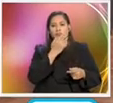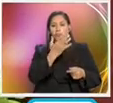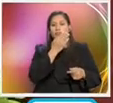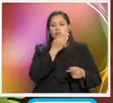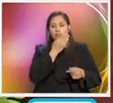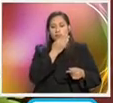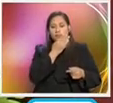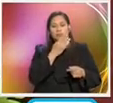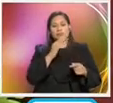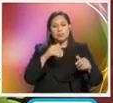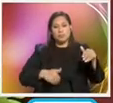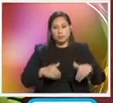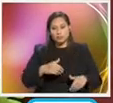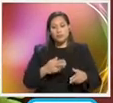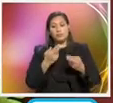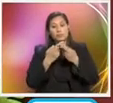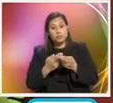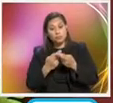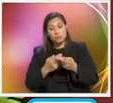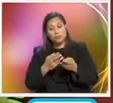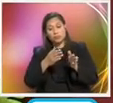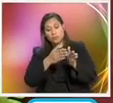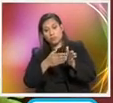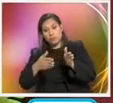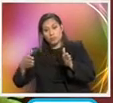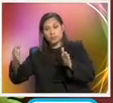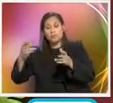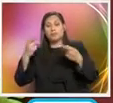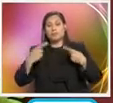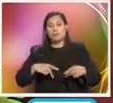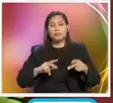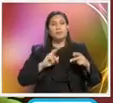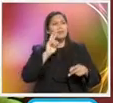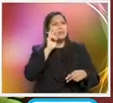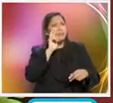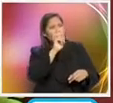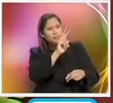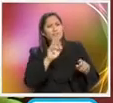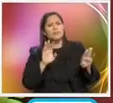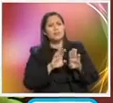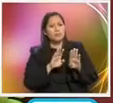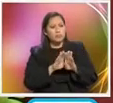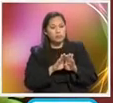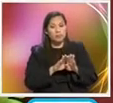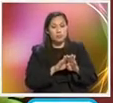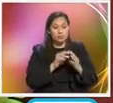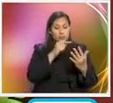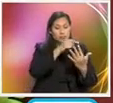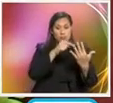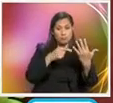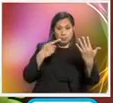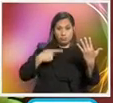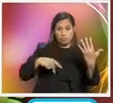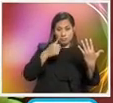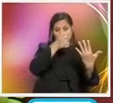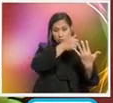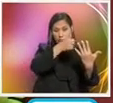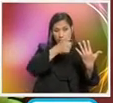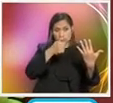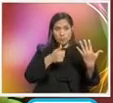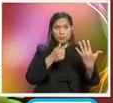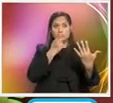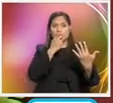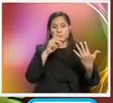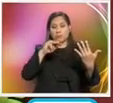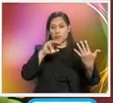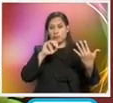que sucede en el resto de los minutos es, el público va a ver cómo es que cada uno de estos personajes, como decía Mónica,